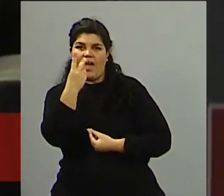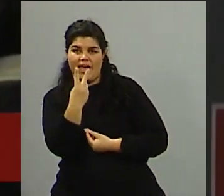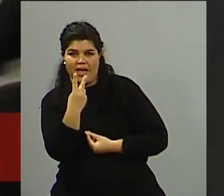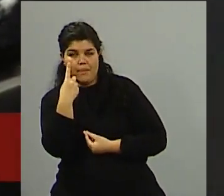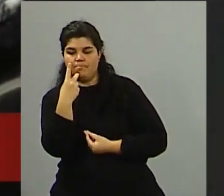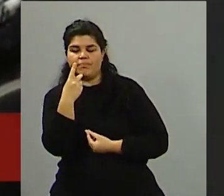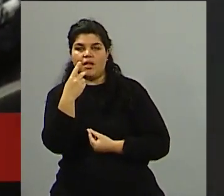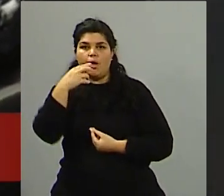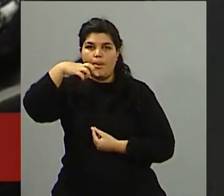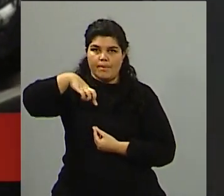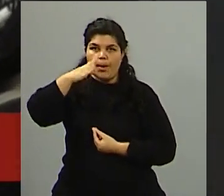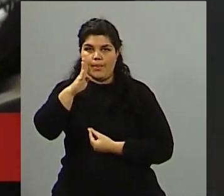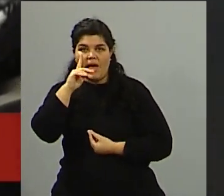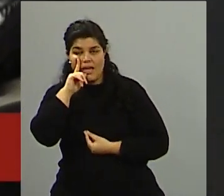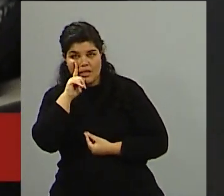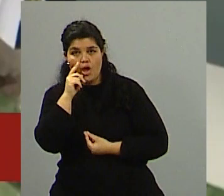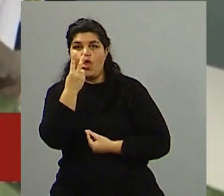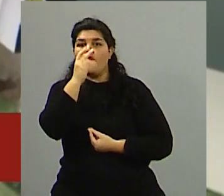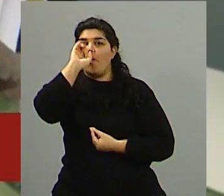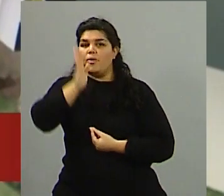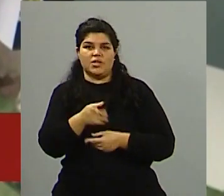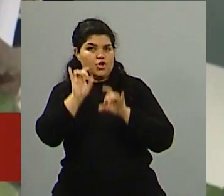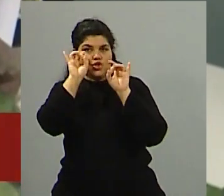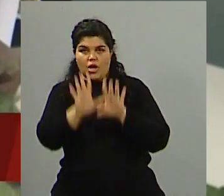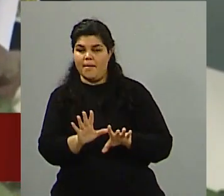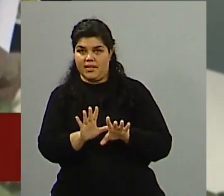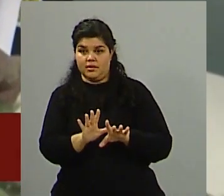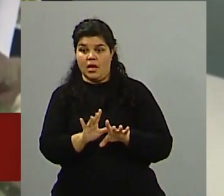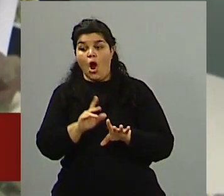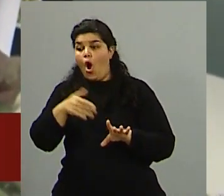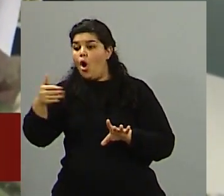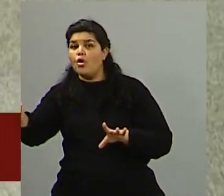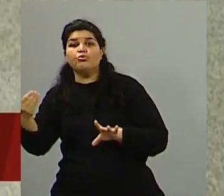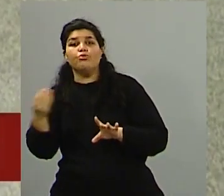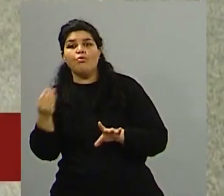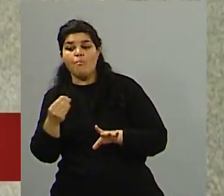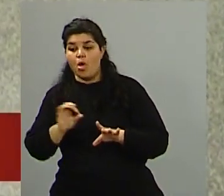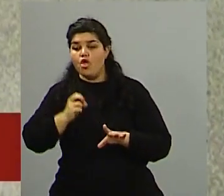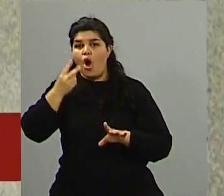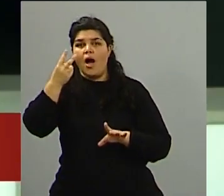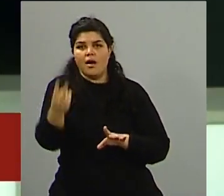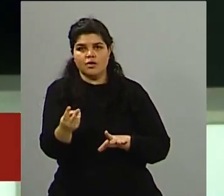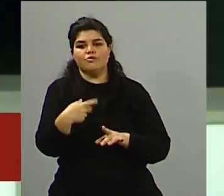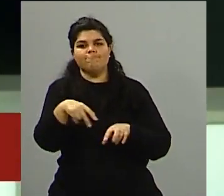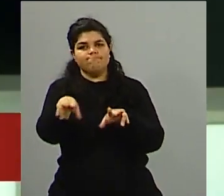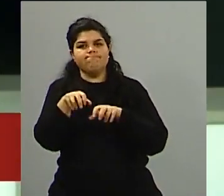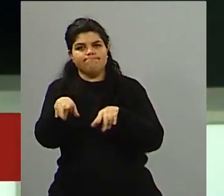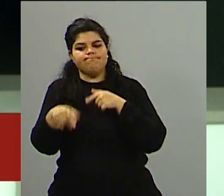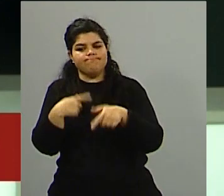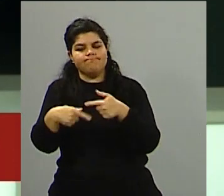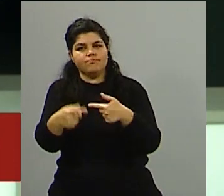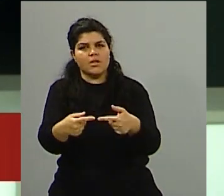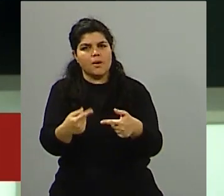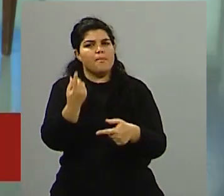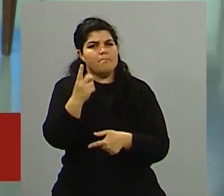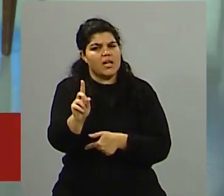que alcanzar también en los próximos 3-5 años. Y la pregunta es, ¿y la situación económica interna y la situación de los ciudadanos? ¿Lo van a